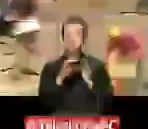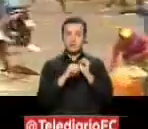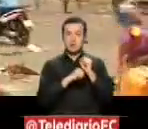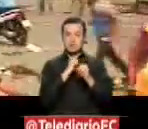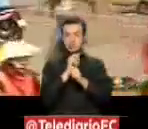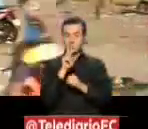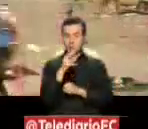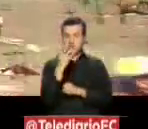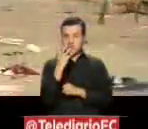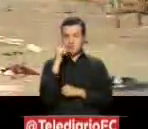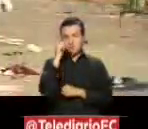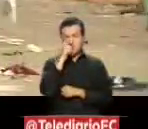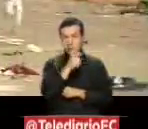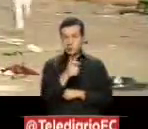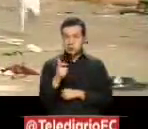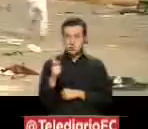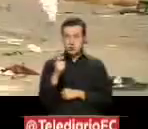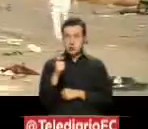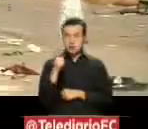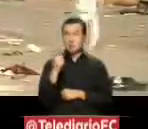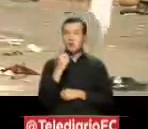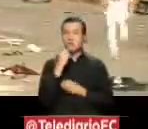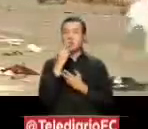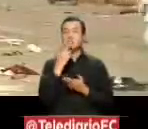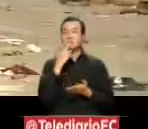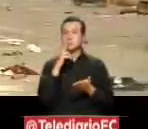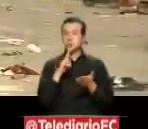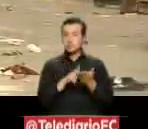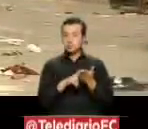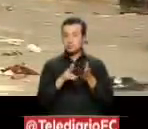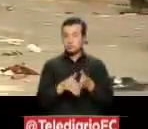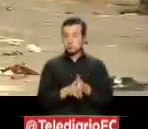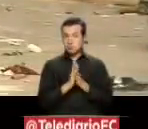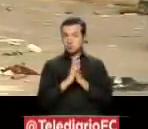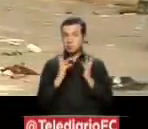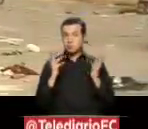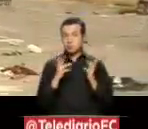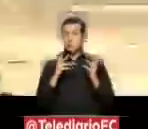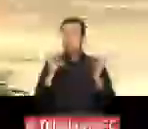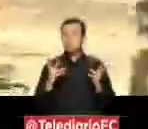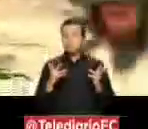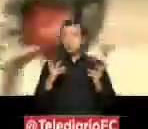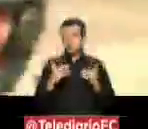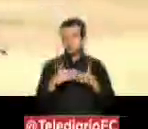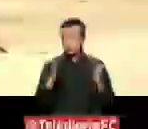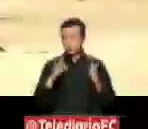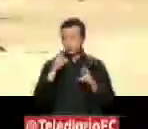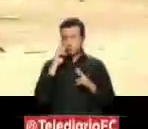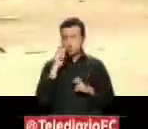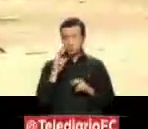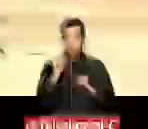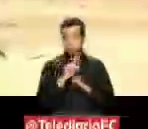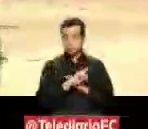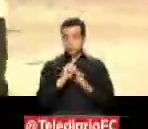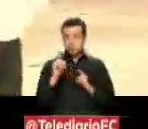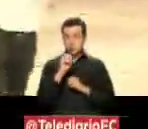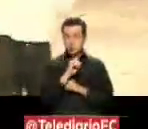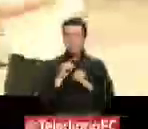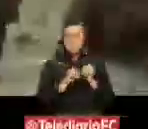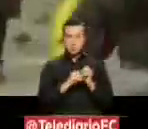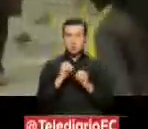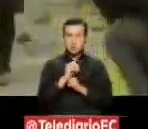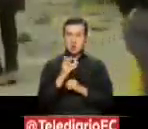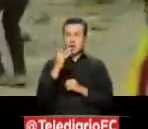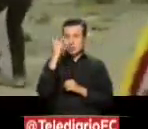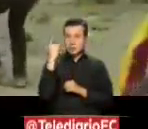2014. La fiscal jefe de la Corte, Fatou Bensouda, indicó en un comunicado que la solicitud no conduce automáticamente a la apertura de una investigación y que su oficina ya abrió un